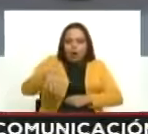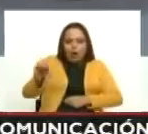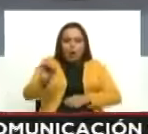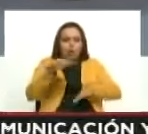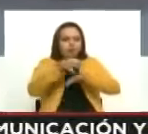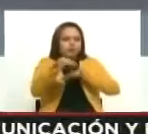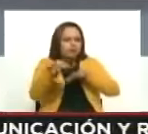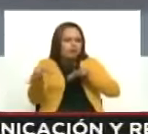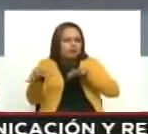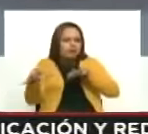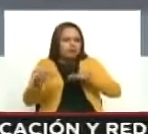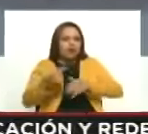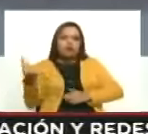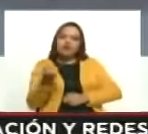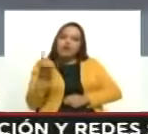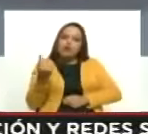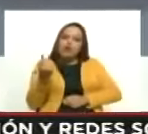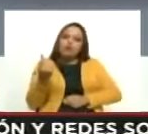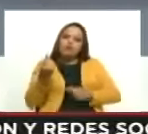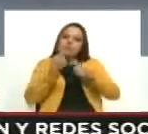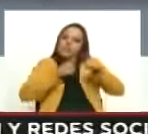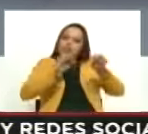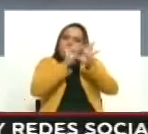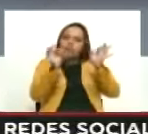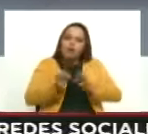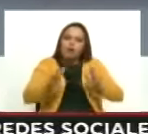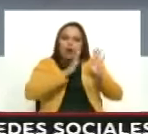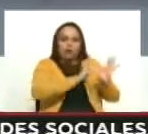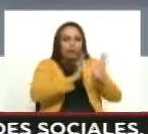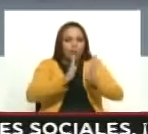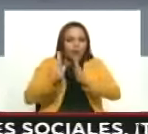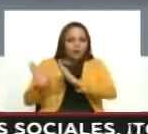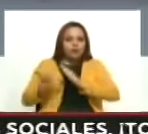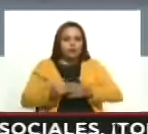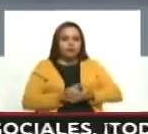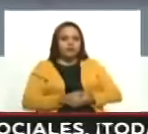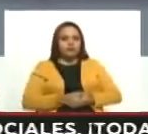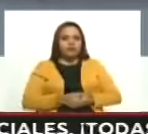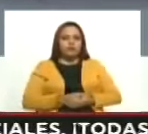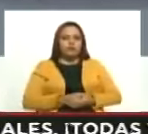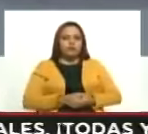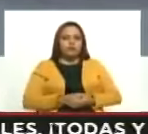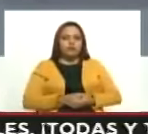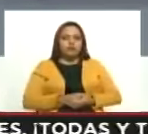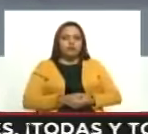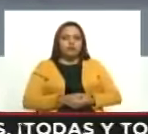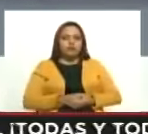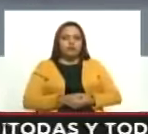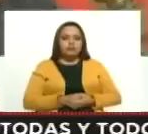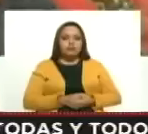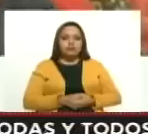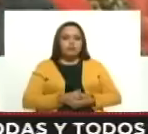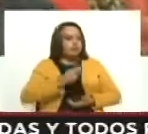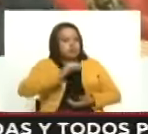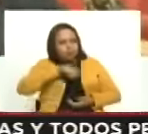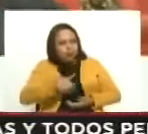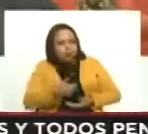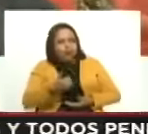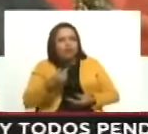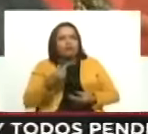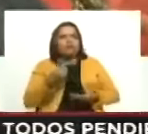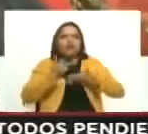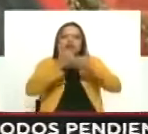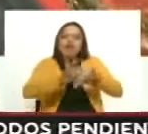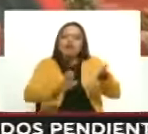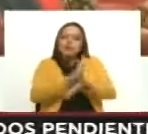llama? Sí, otras formas de organización. No nos servían para el objetivo que queríamos, porque una